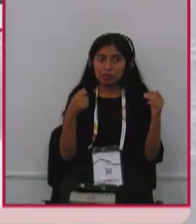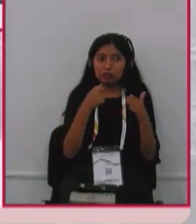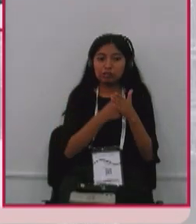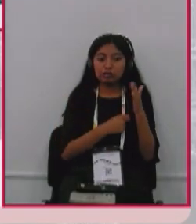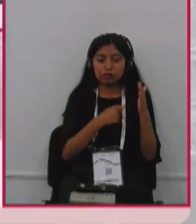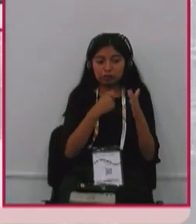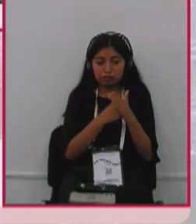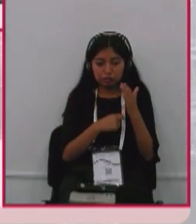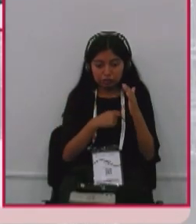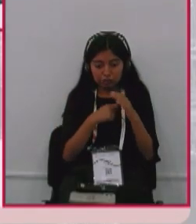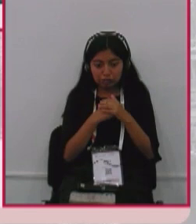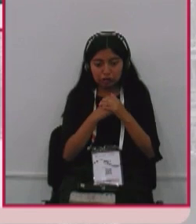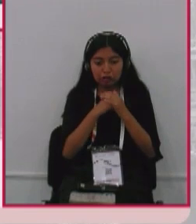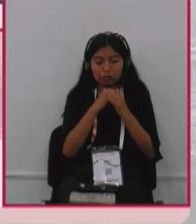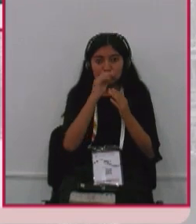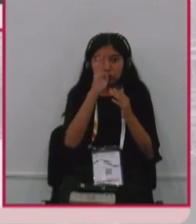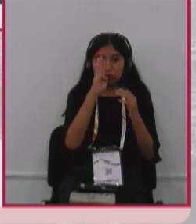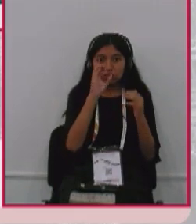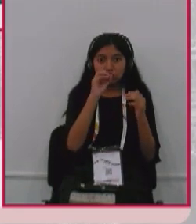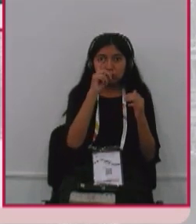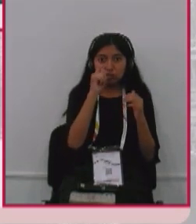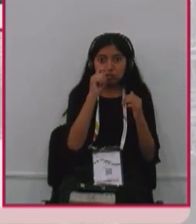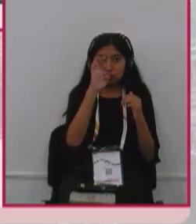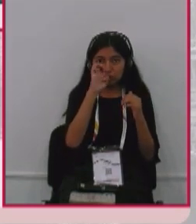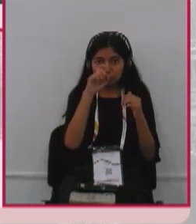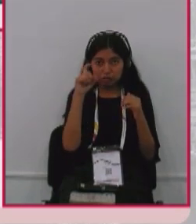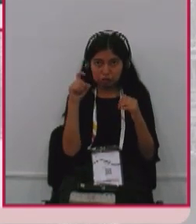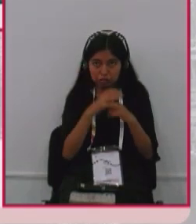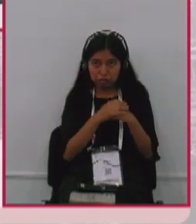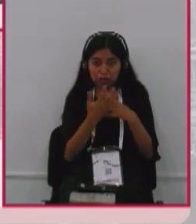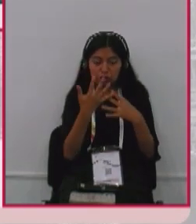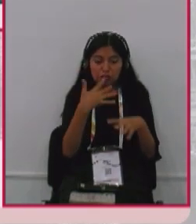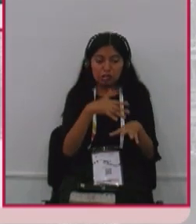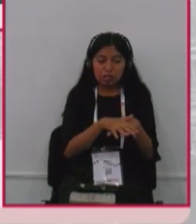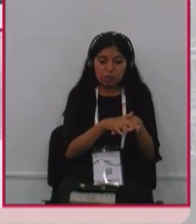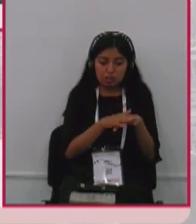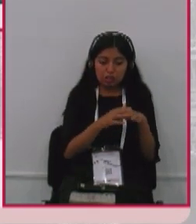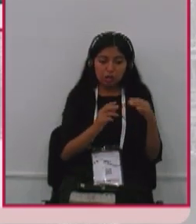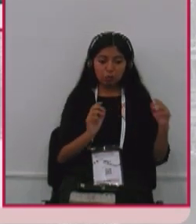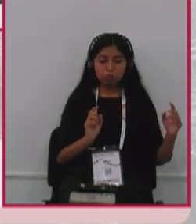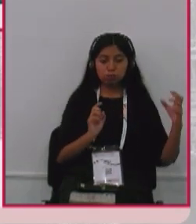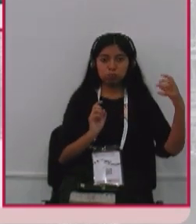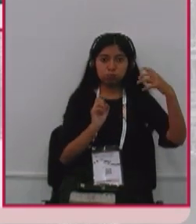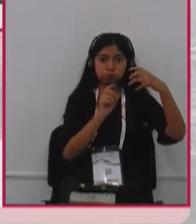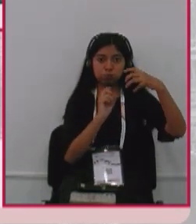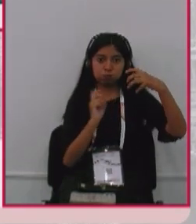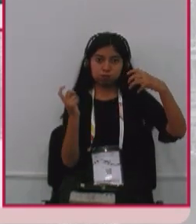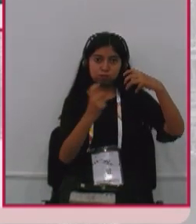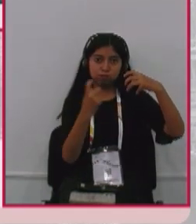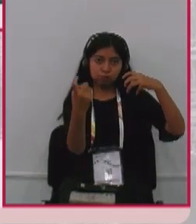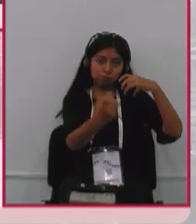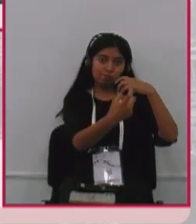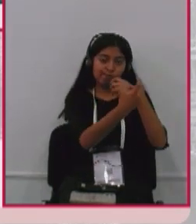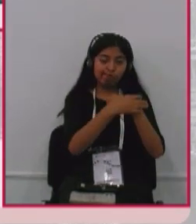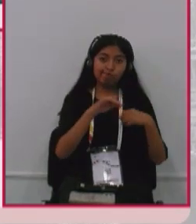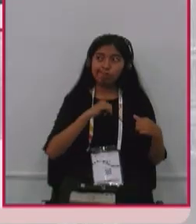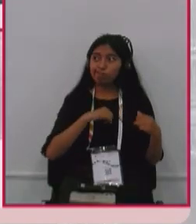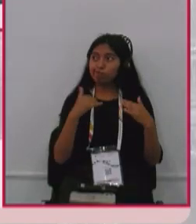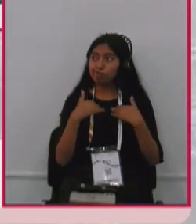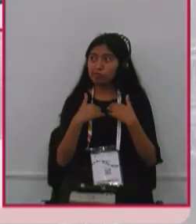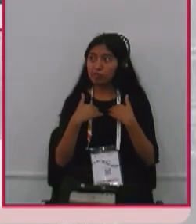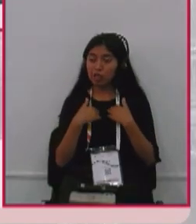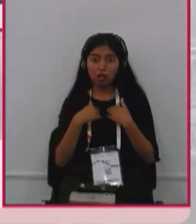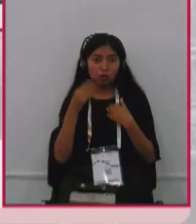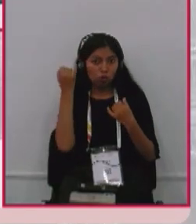CAPEX, OPEX y implicancias para quien opera en esas plantas. Hoy día nosotros tenemos alternativas con las celdas Jamieson